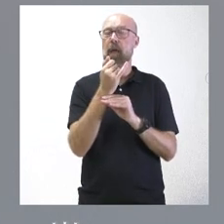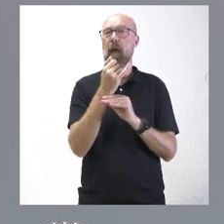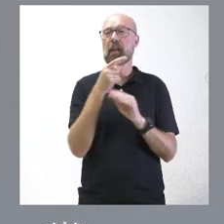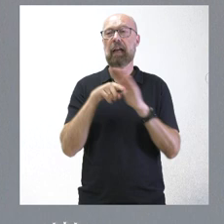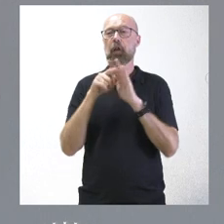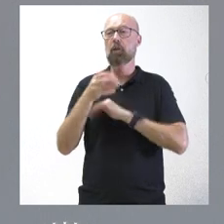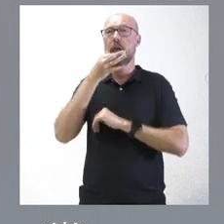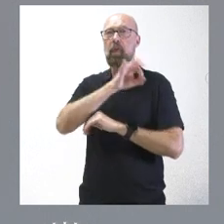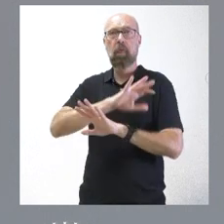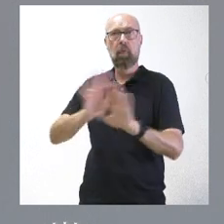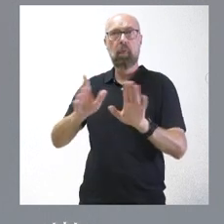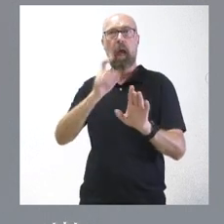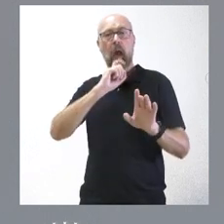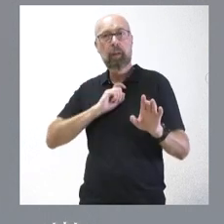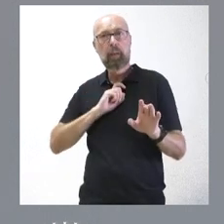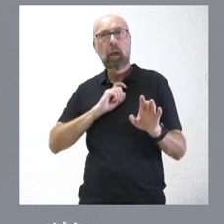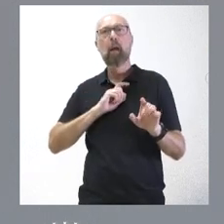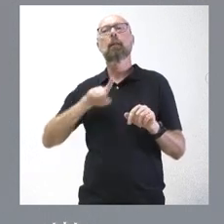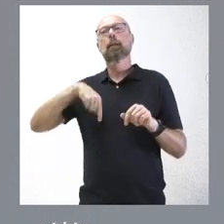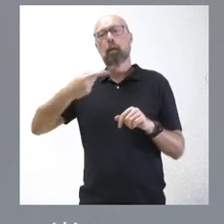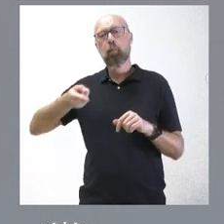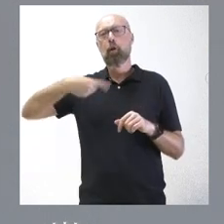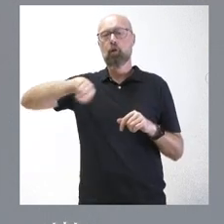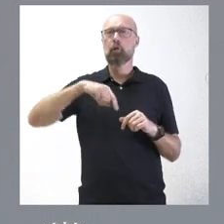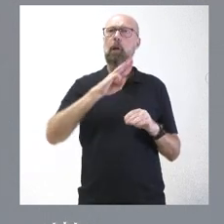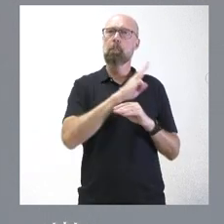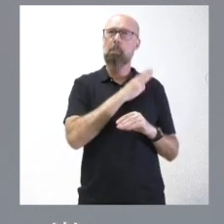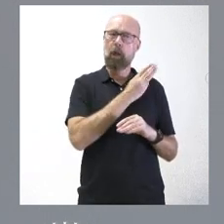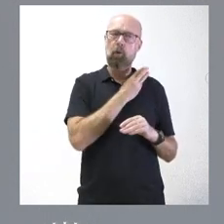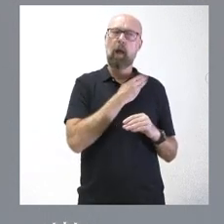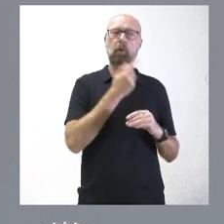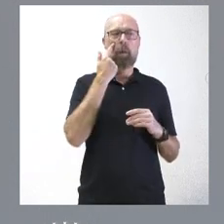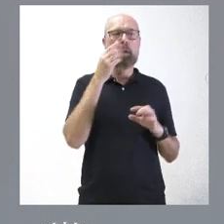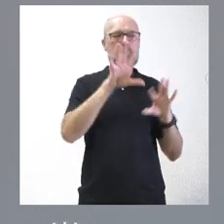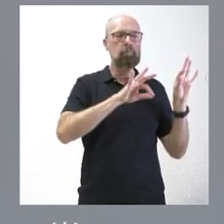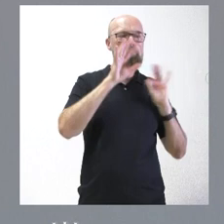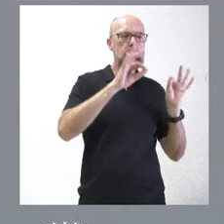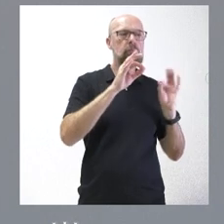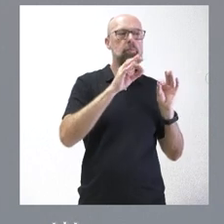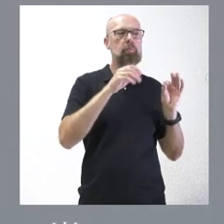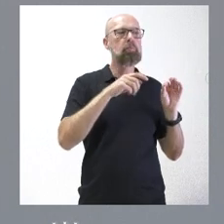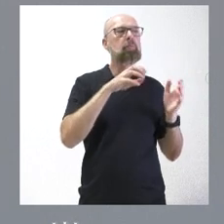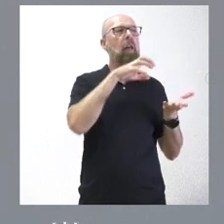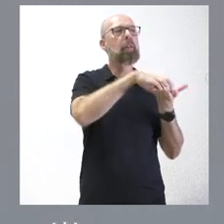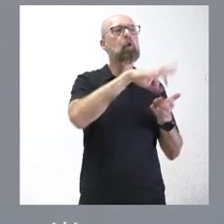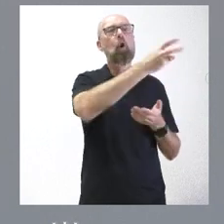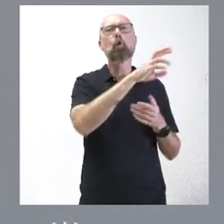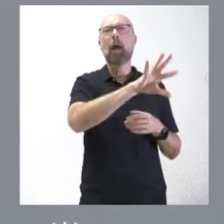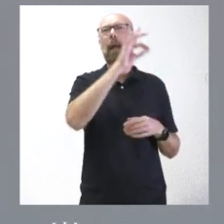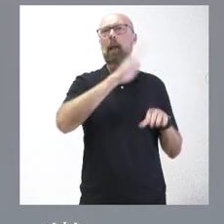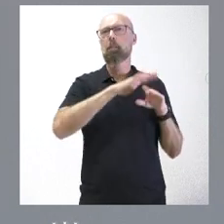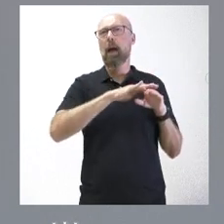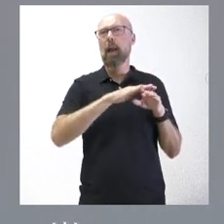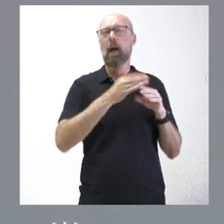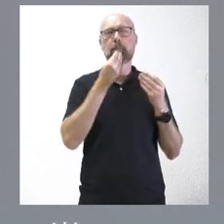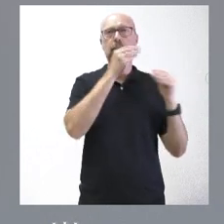Pues a través del patronato se decidirá la forma más adecuada para el desarrollo de las mismas tareas ahí la junta de Castilla no está muy implicada con el